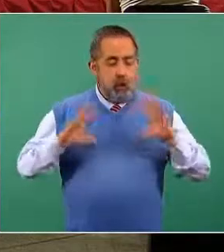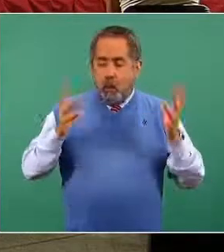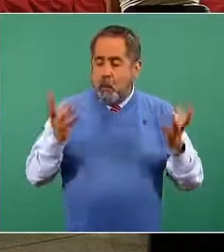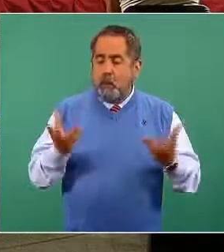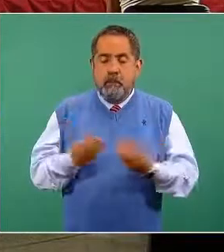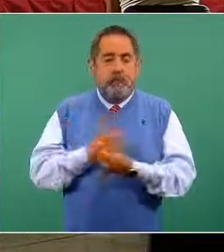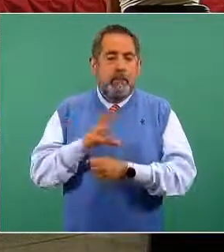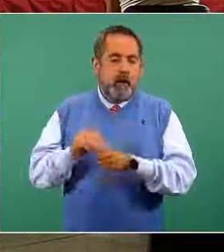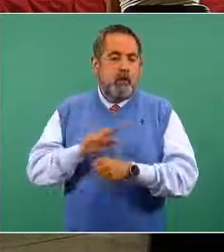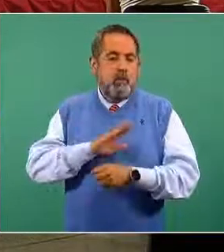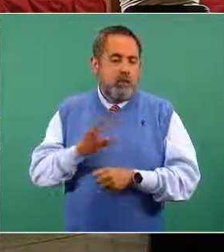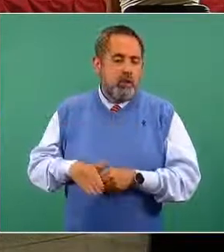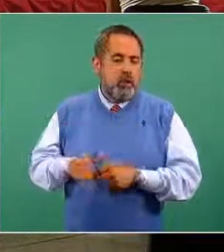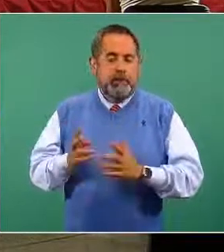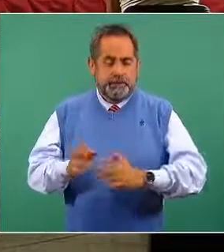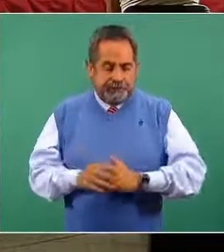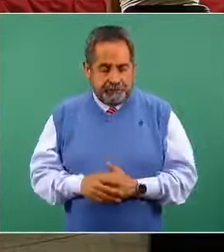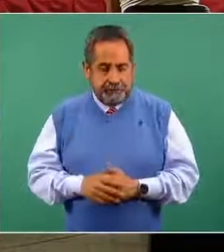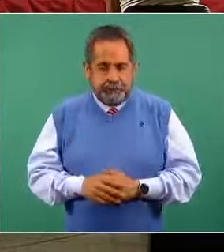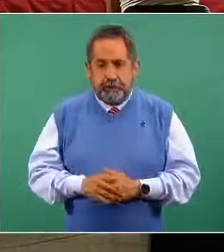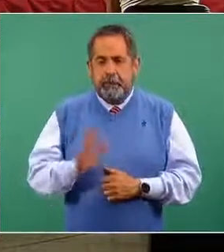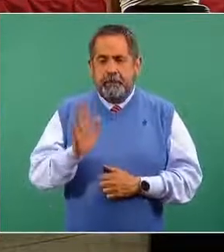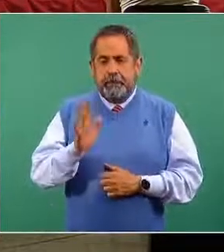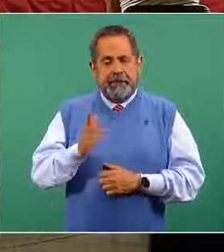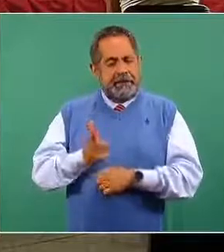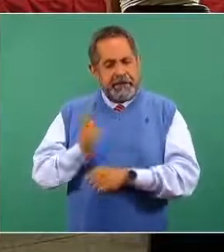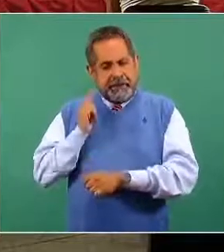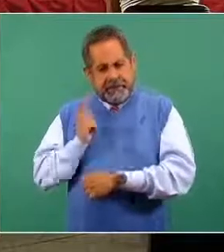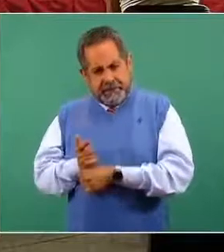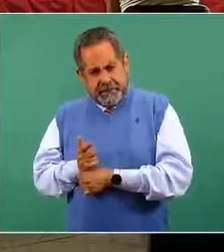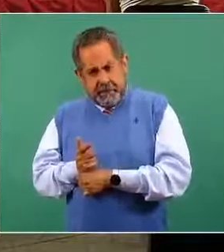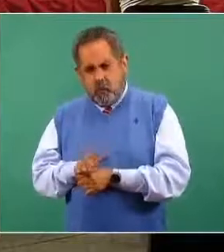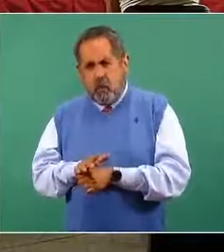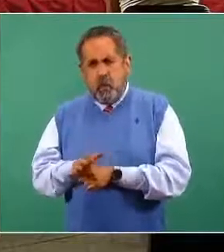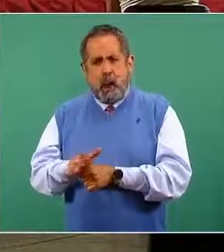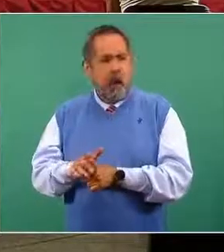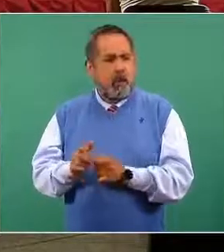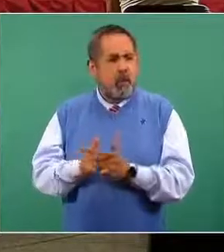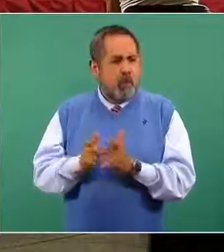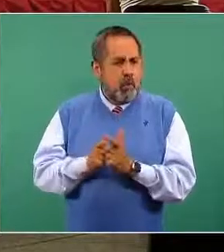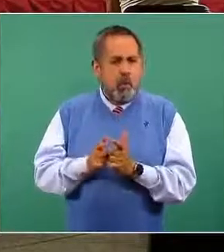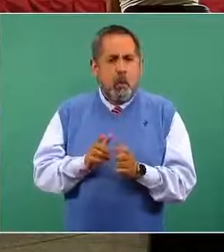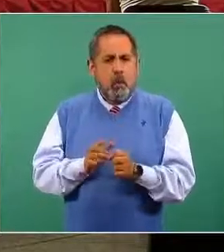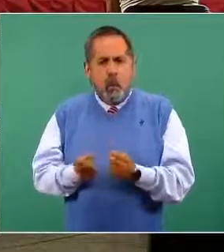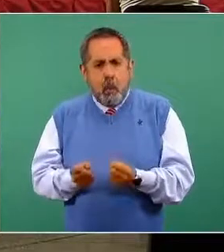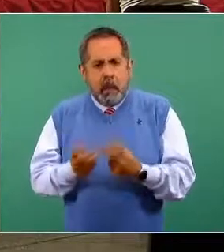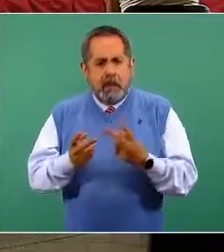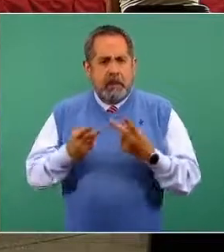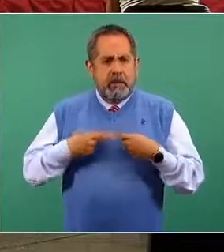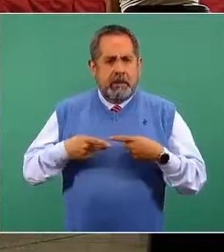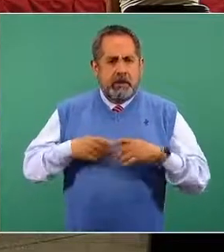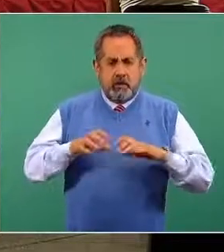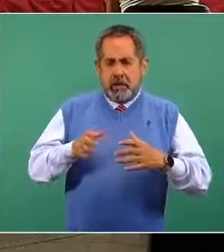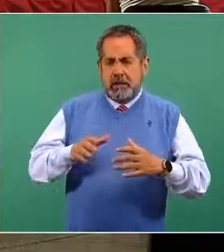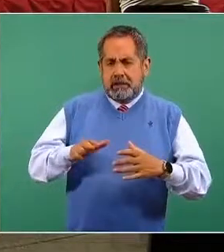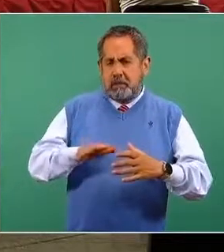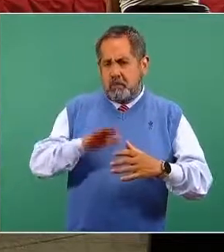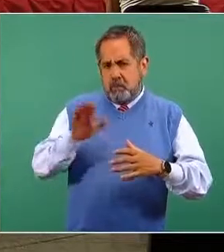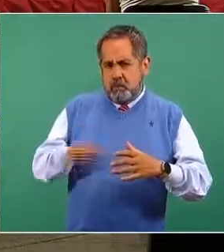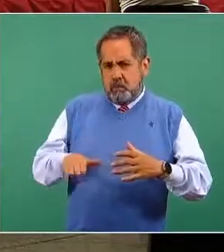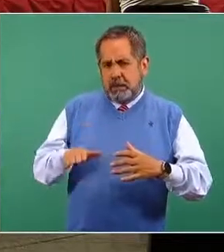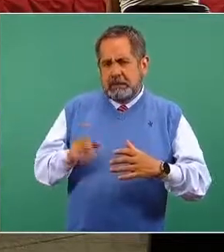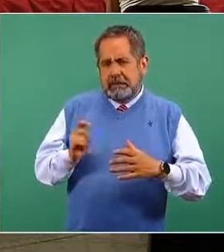causas que hay. Ahora, una vez entonces que ya identificamos el grupo o la cantidad de personas que hay en exceso